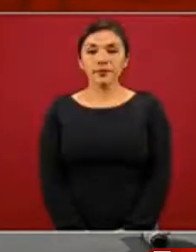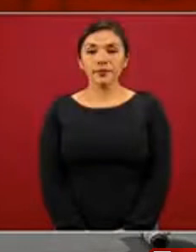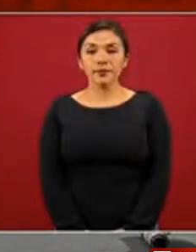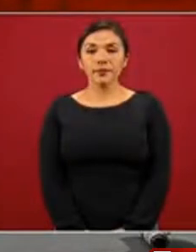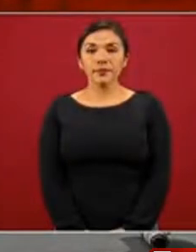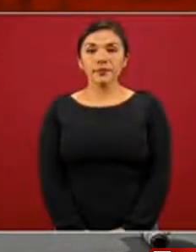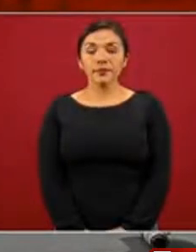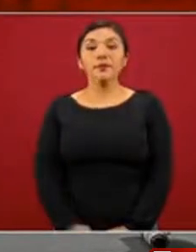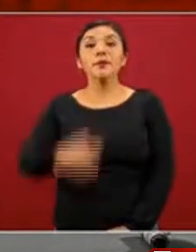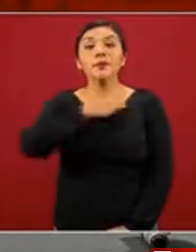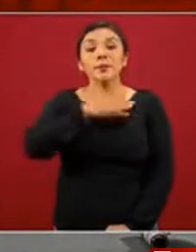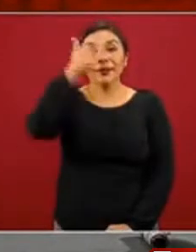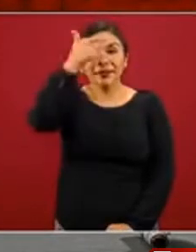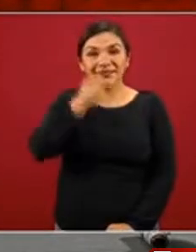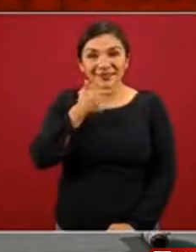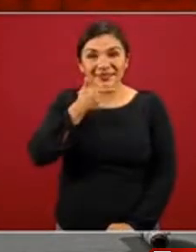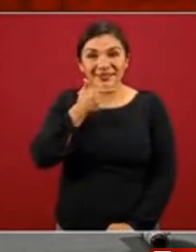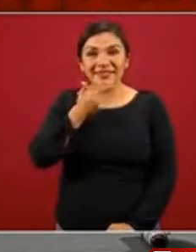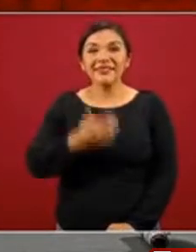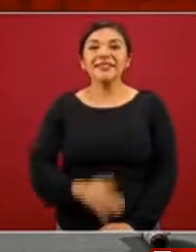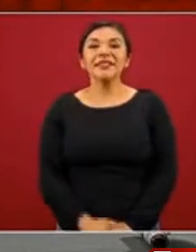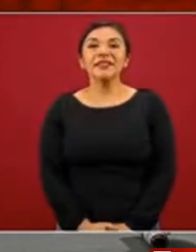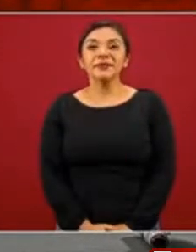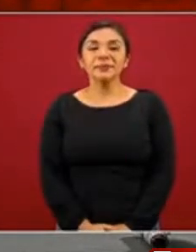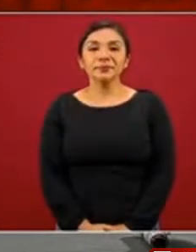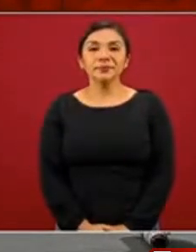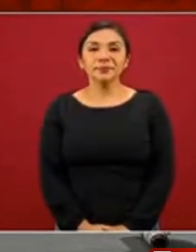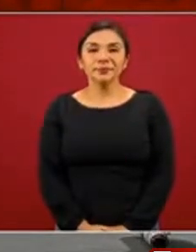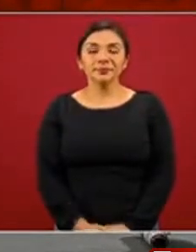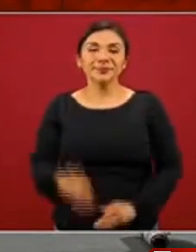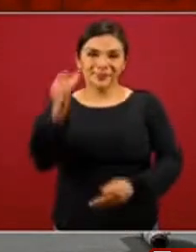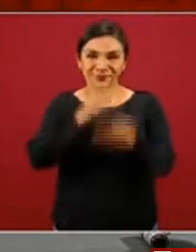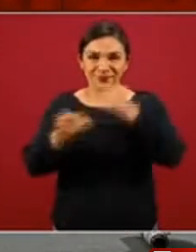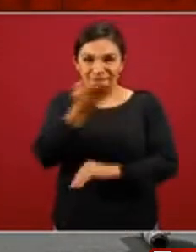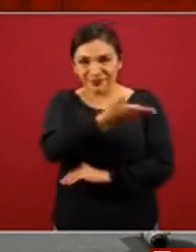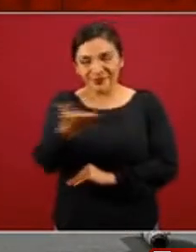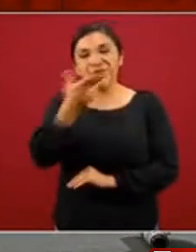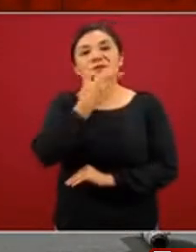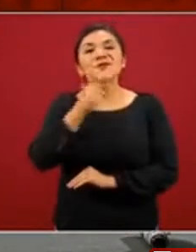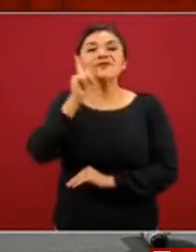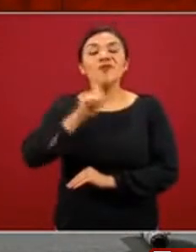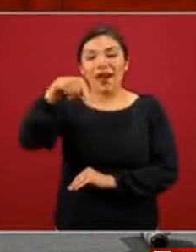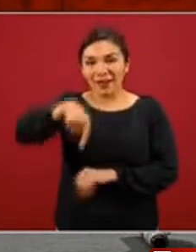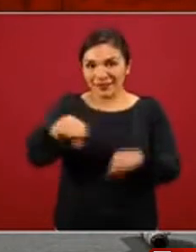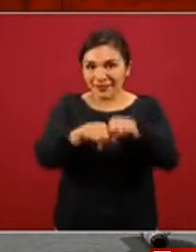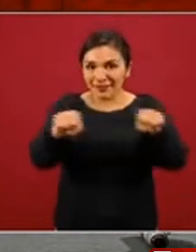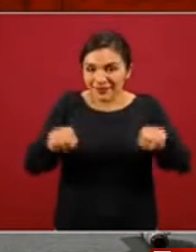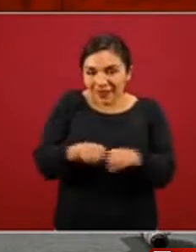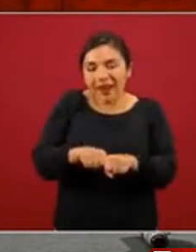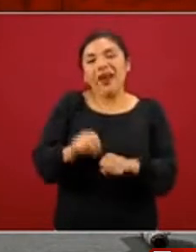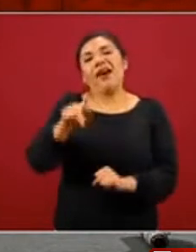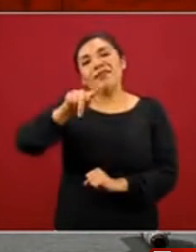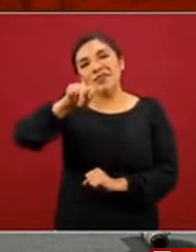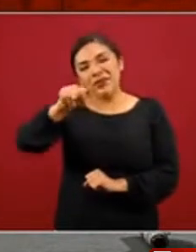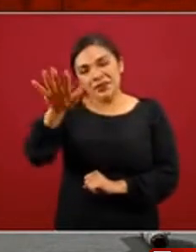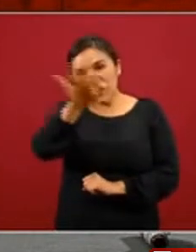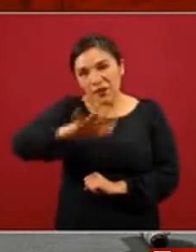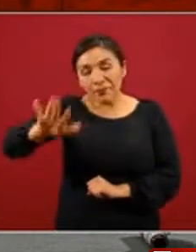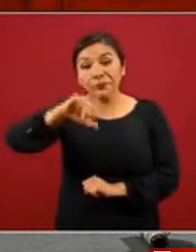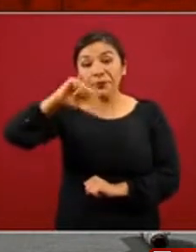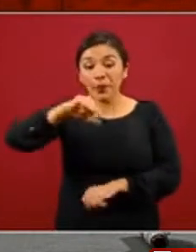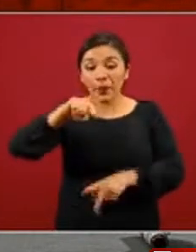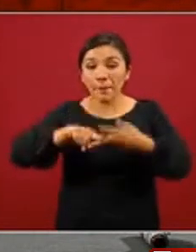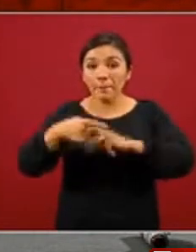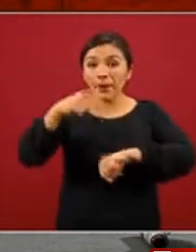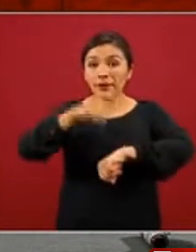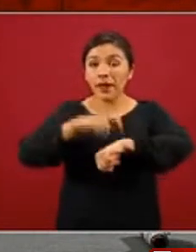Muy buenas noches, tengan todas y todos ustedes aquí en la sala y en la audiencia. Son las 19